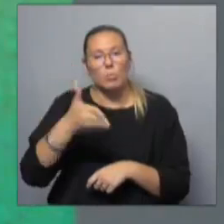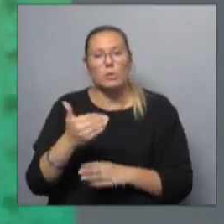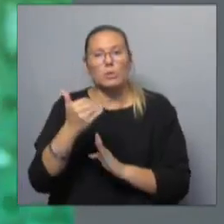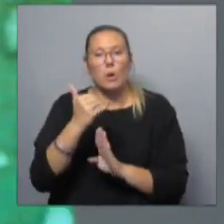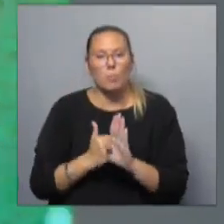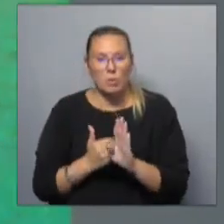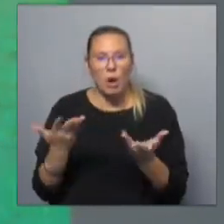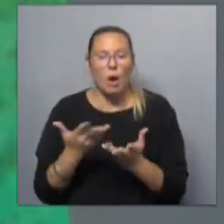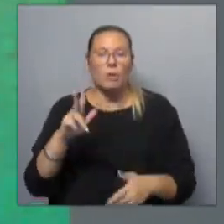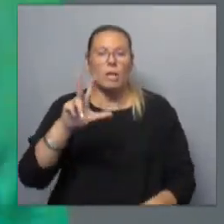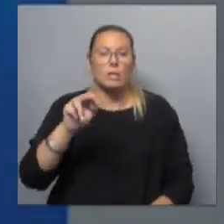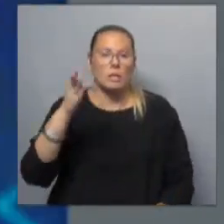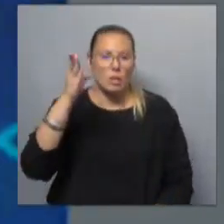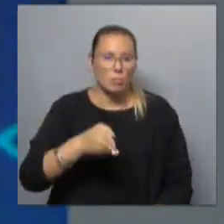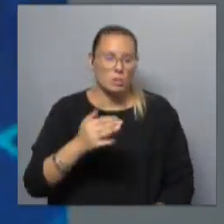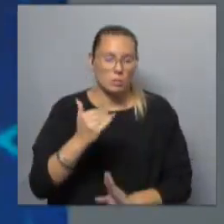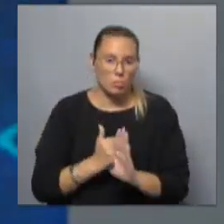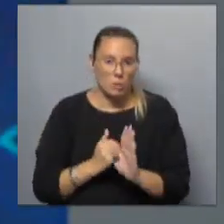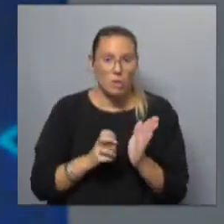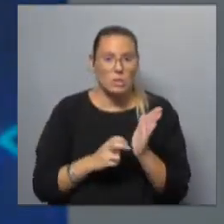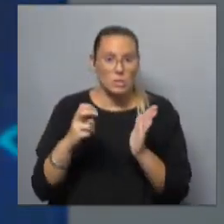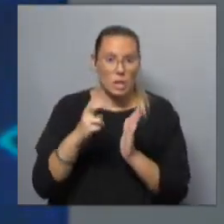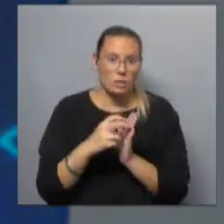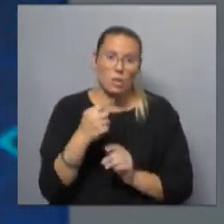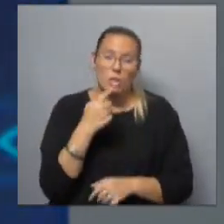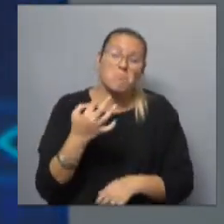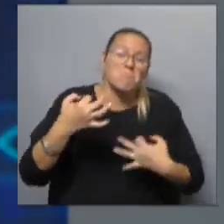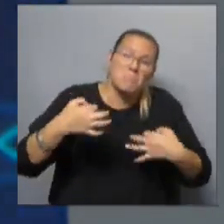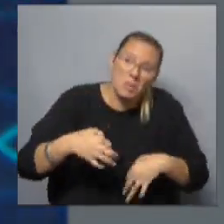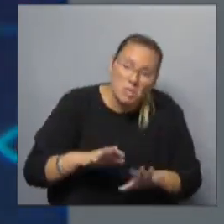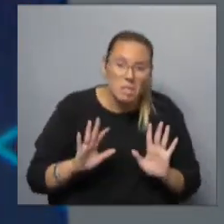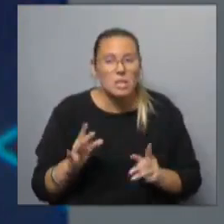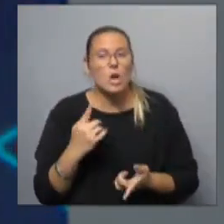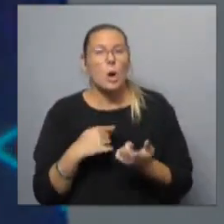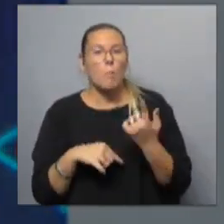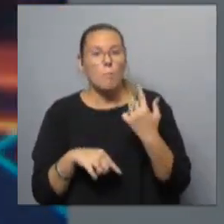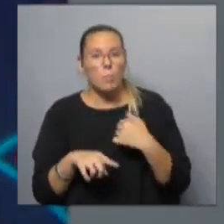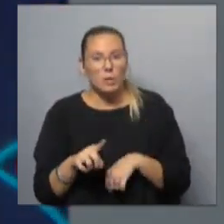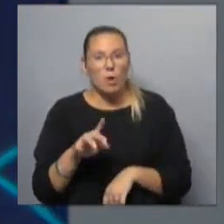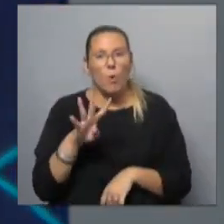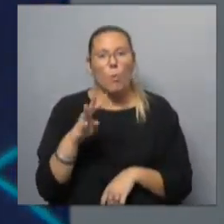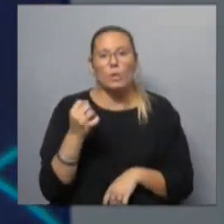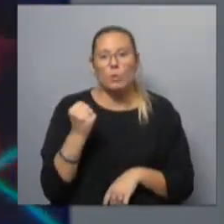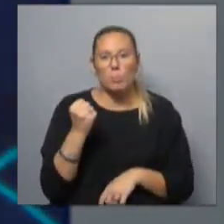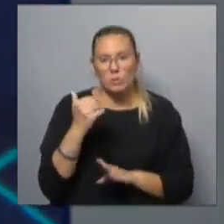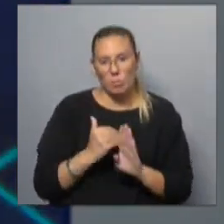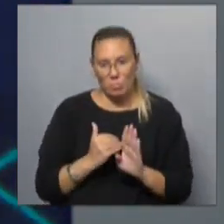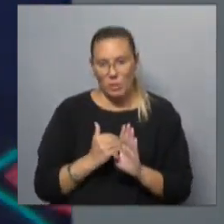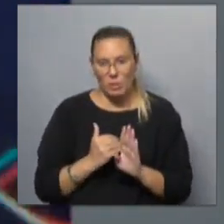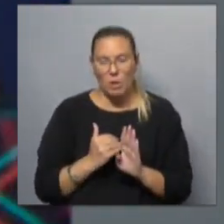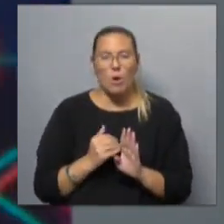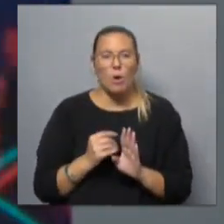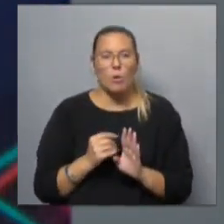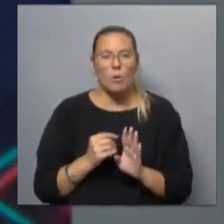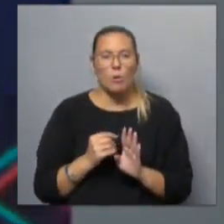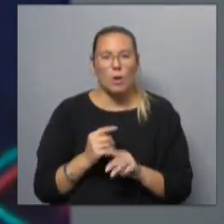Ahora 30% menos. Bien. El intendente de Salto, Lima, dijo, está bien, no viene mal, pero... son 4 pesos menos. Da la sensación